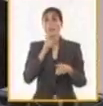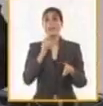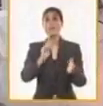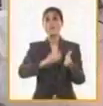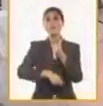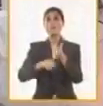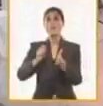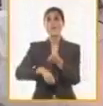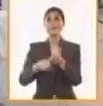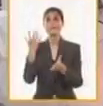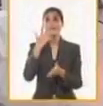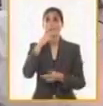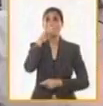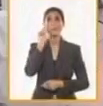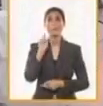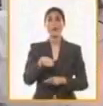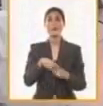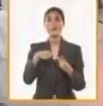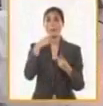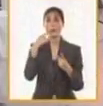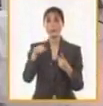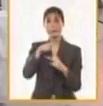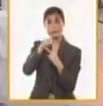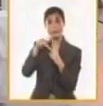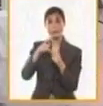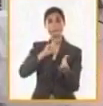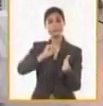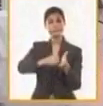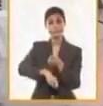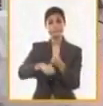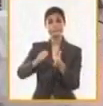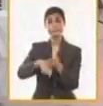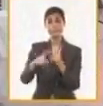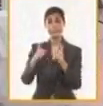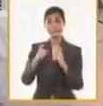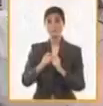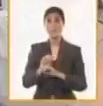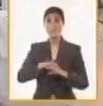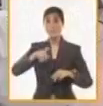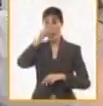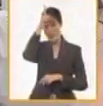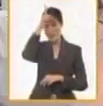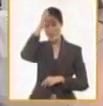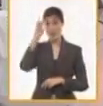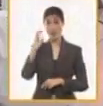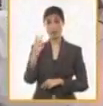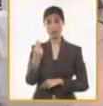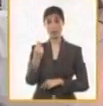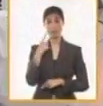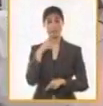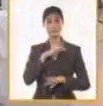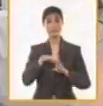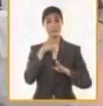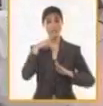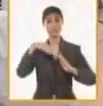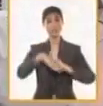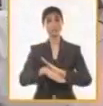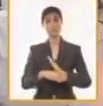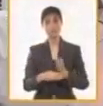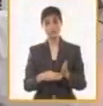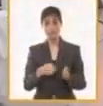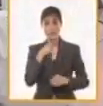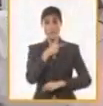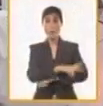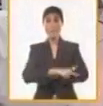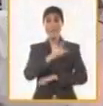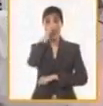Que es contradictorio, fíjate, porque Alemania es de los países que económicamente más se ha sentido esta guerra, debería ser uno de los más interesados en llegar a